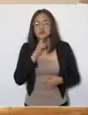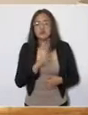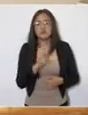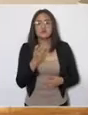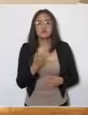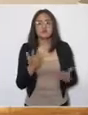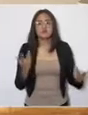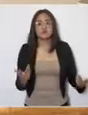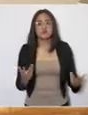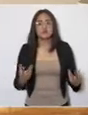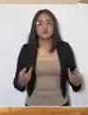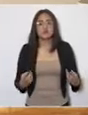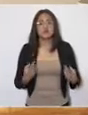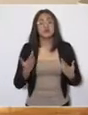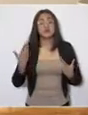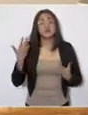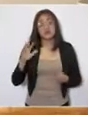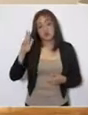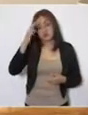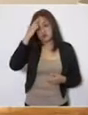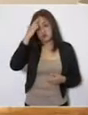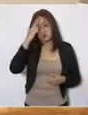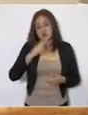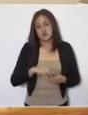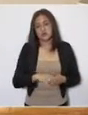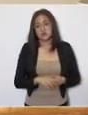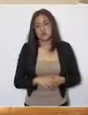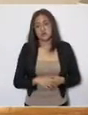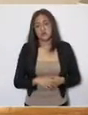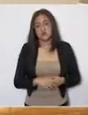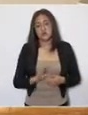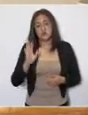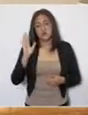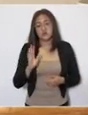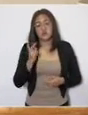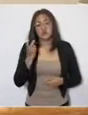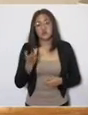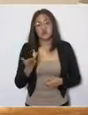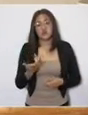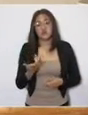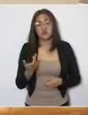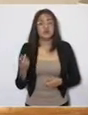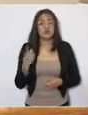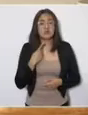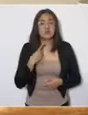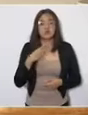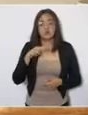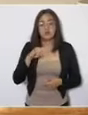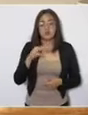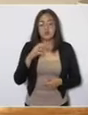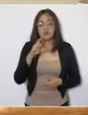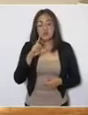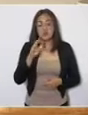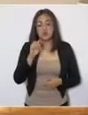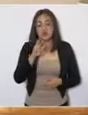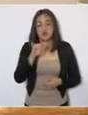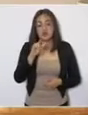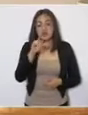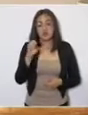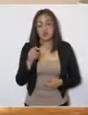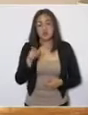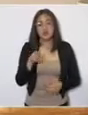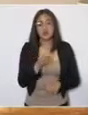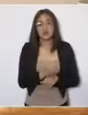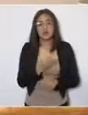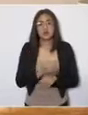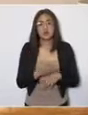que les da seas de entonces por cierto parece que fue el hoy diputado miguel carrillo es